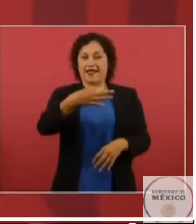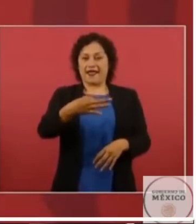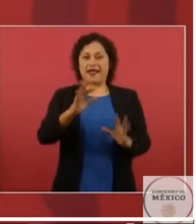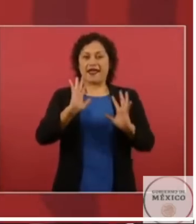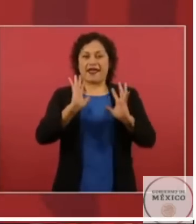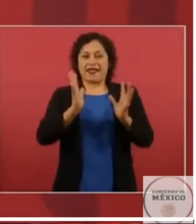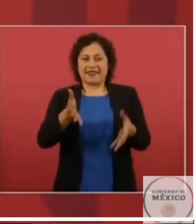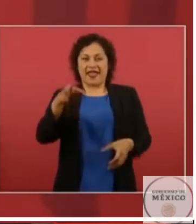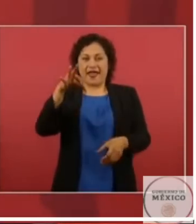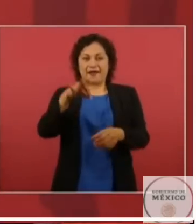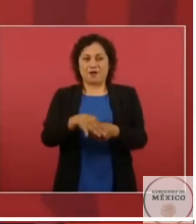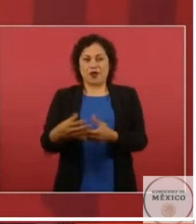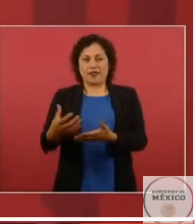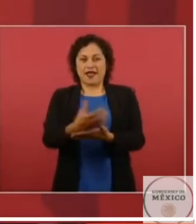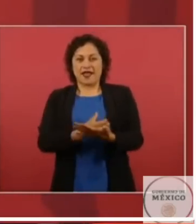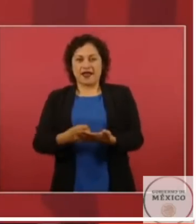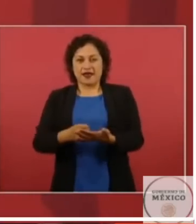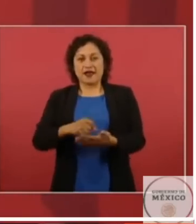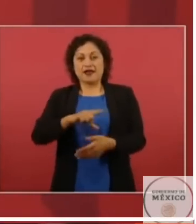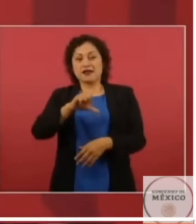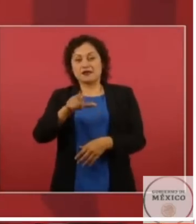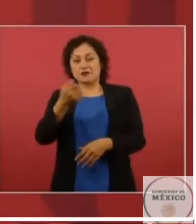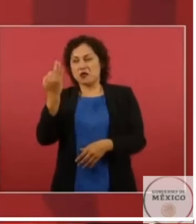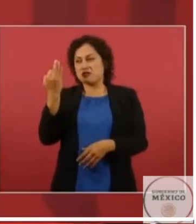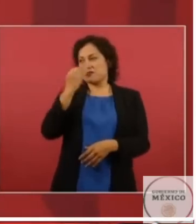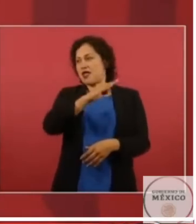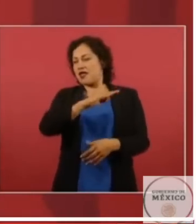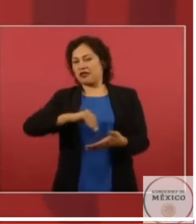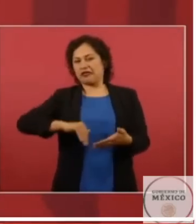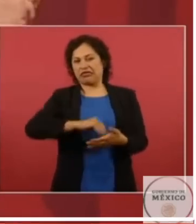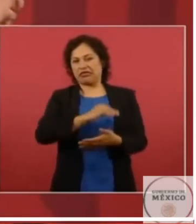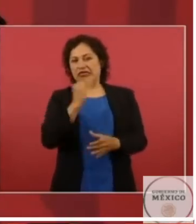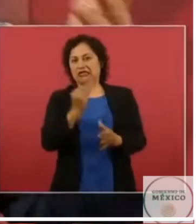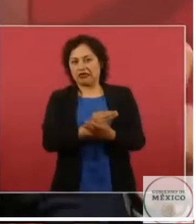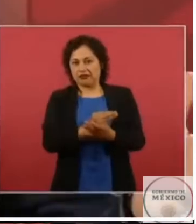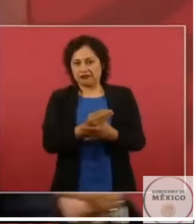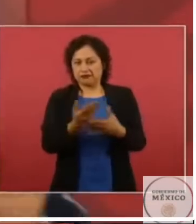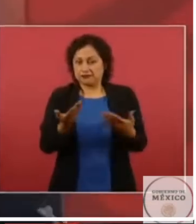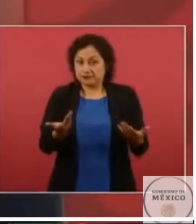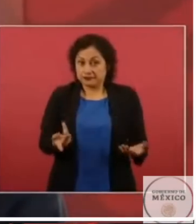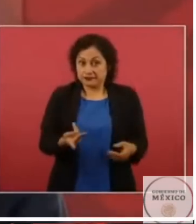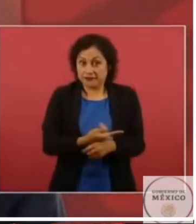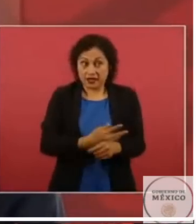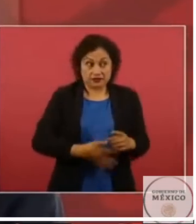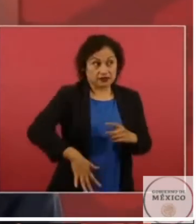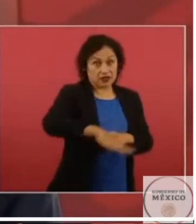y al final, en vez de respetar la voluntad del pueblo,